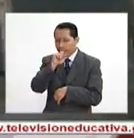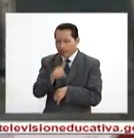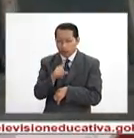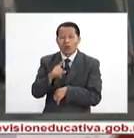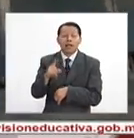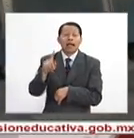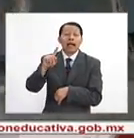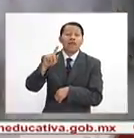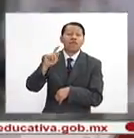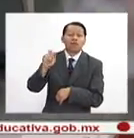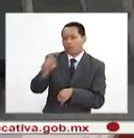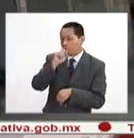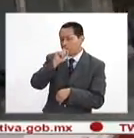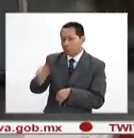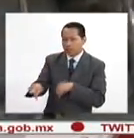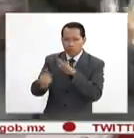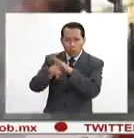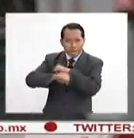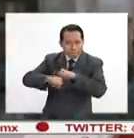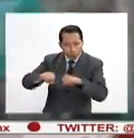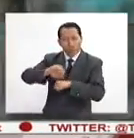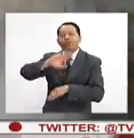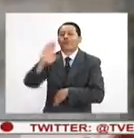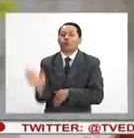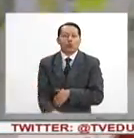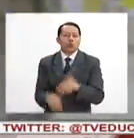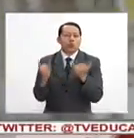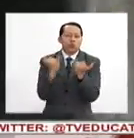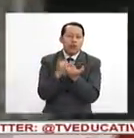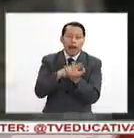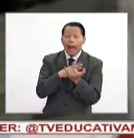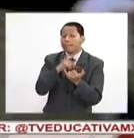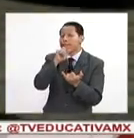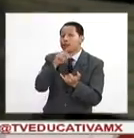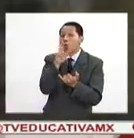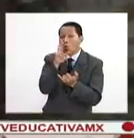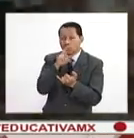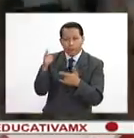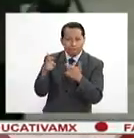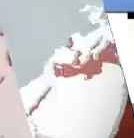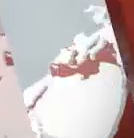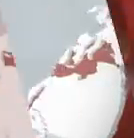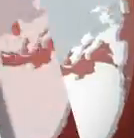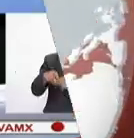sido abatido en ese ataque por parte de las Fuerzas Armadas rusas.